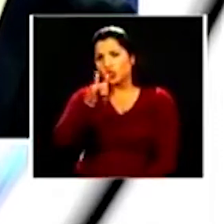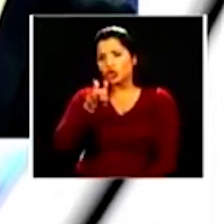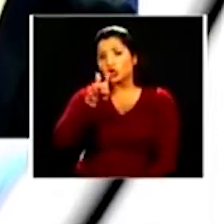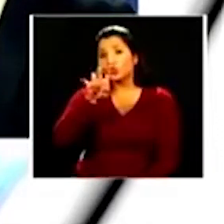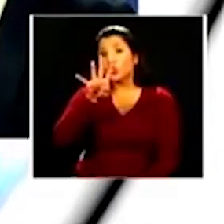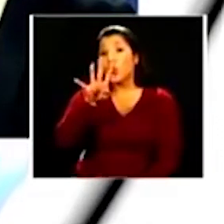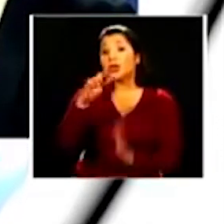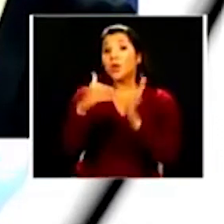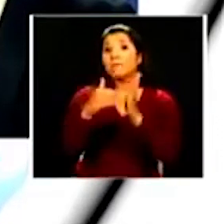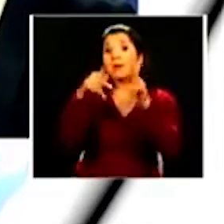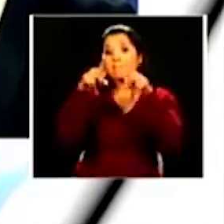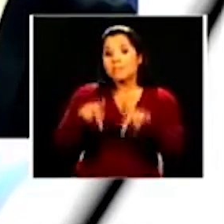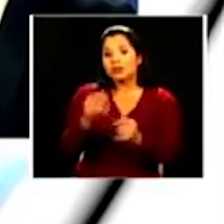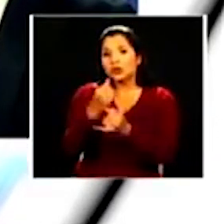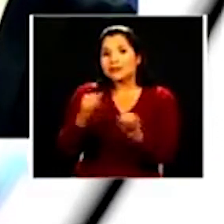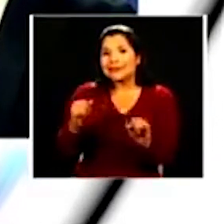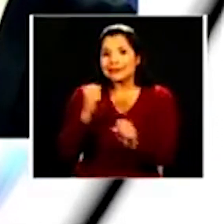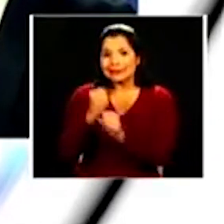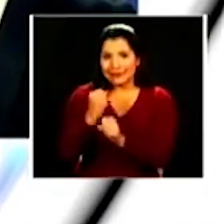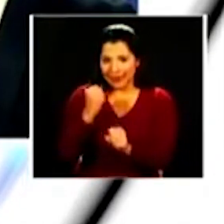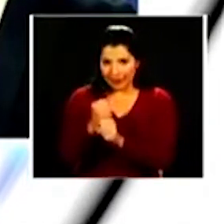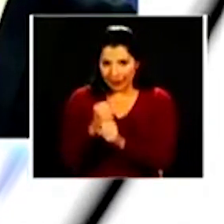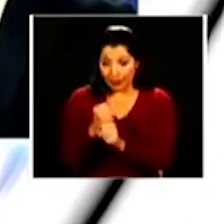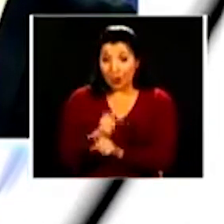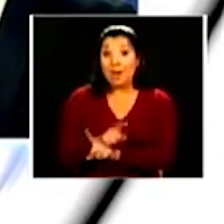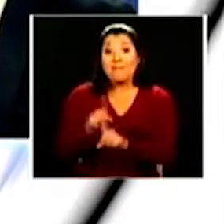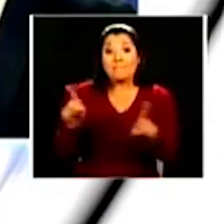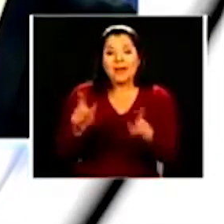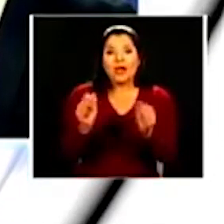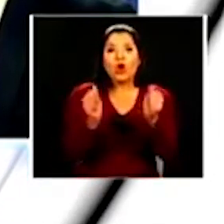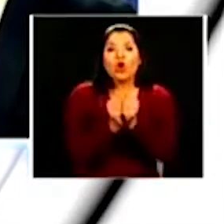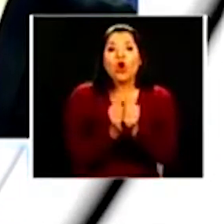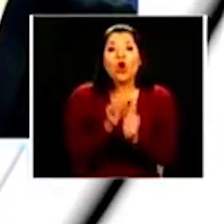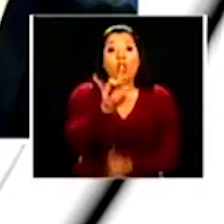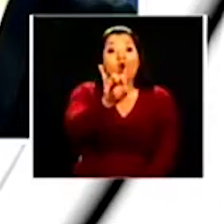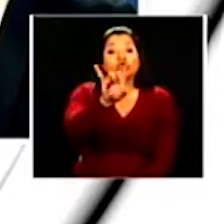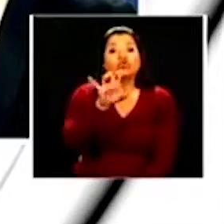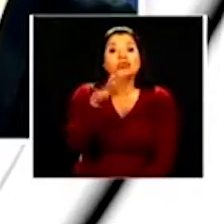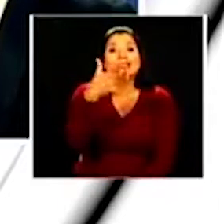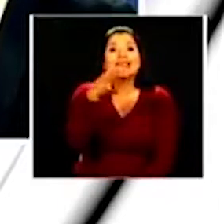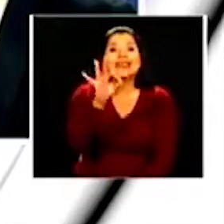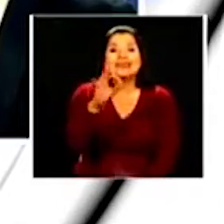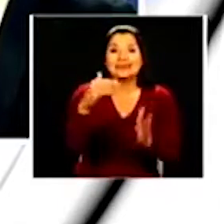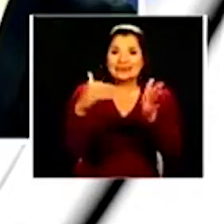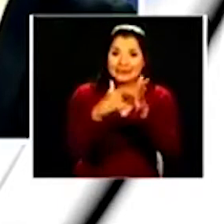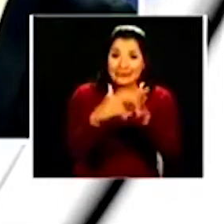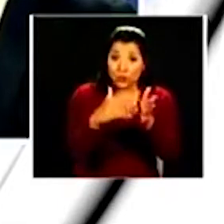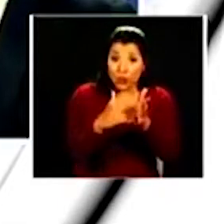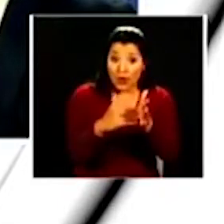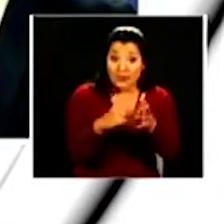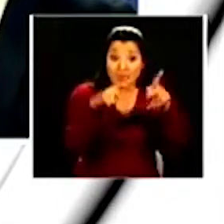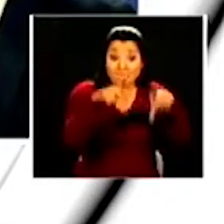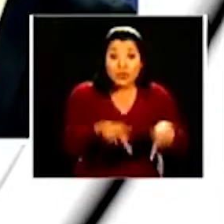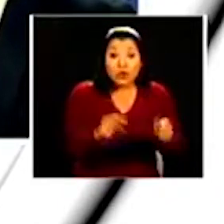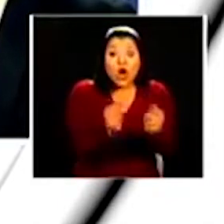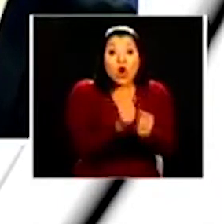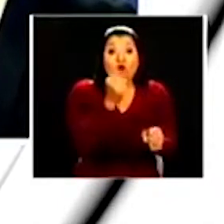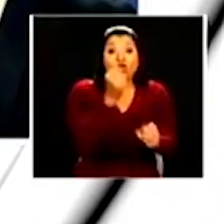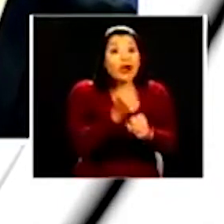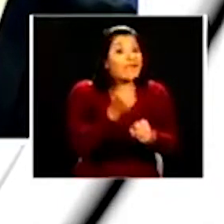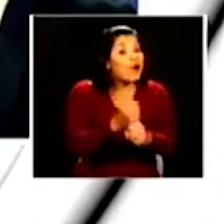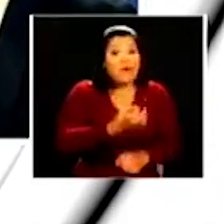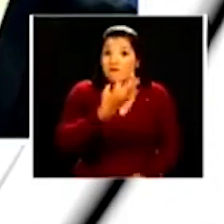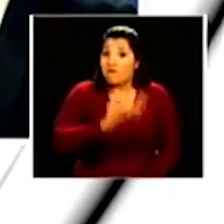personas desempleadas, pero además con 819,000 en lo que llamamos el empleo informal, con